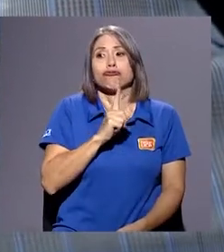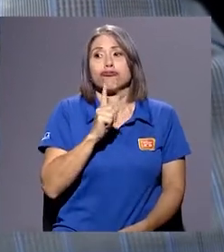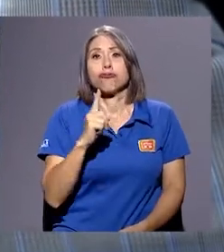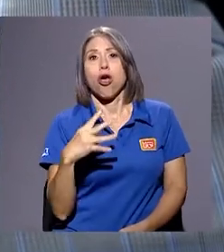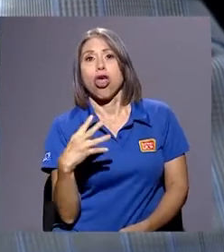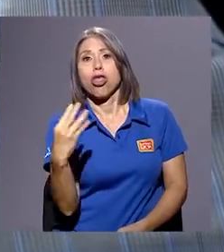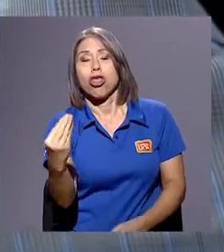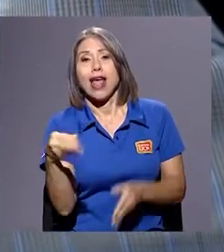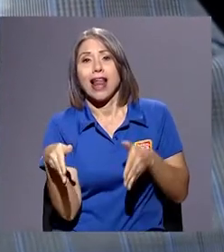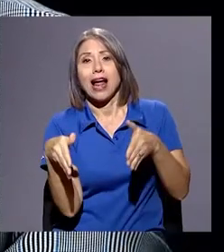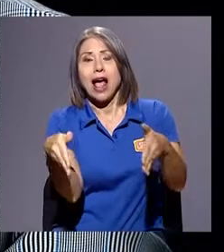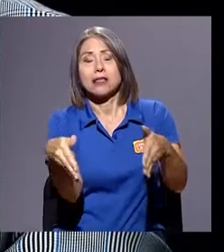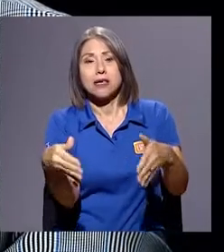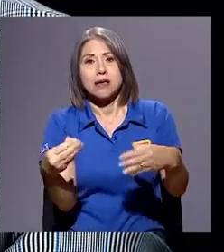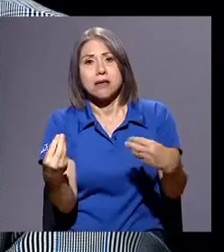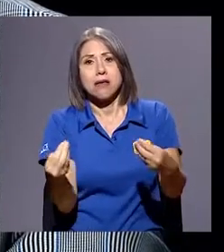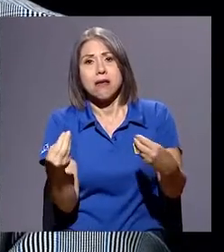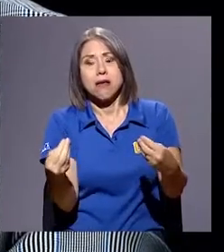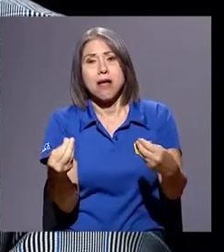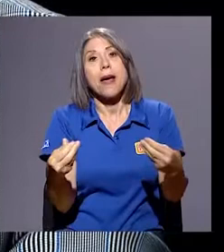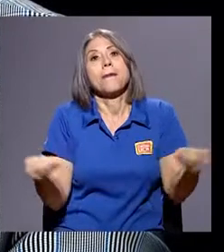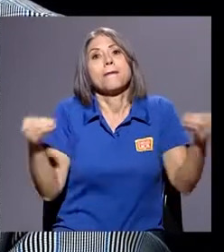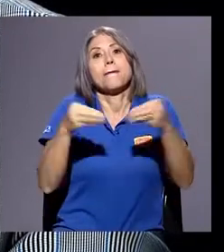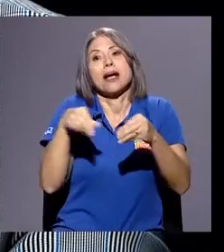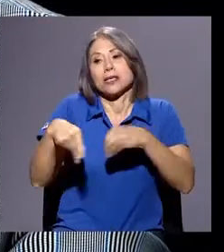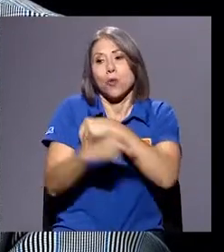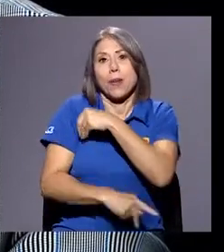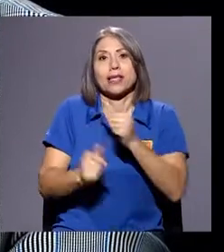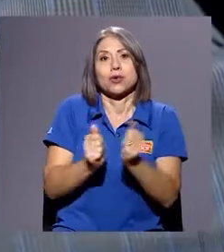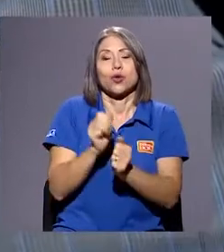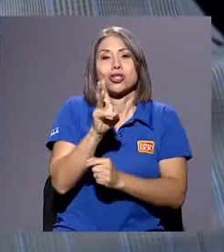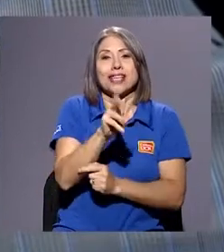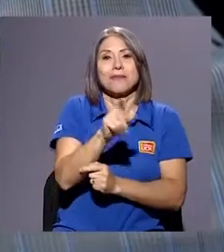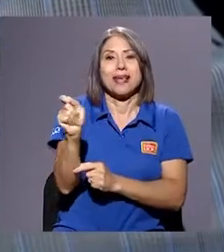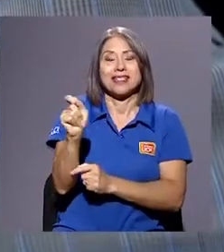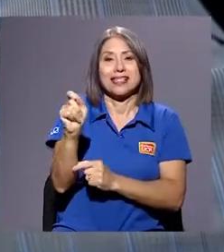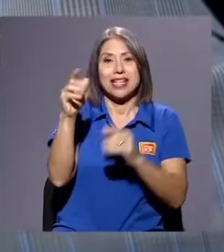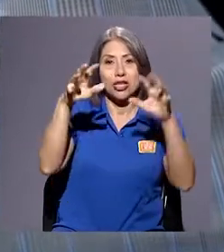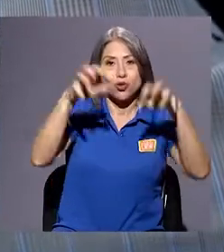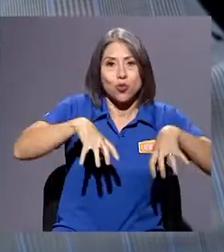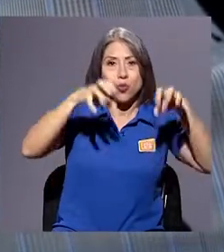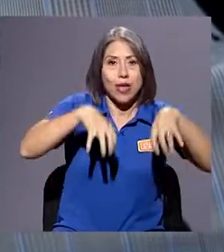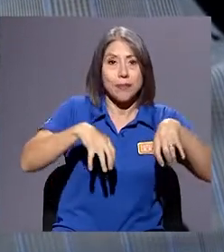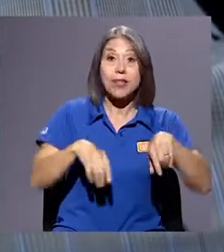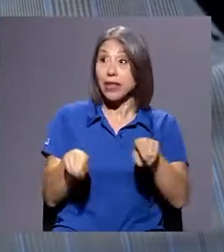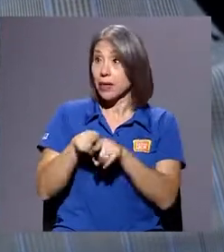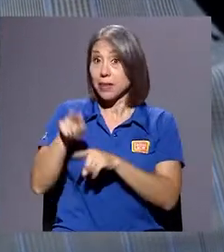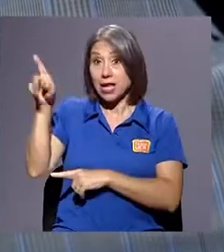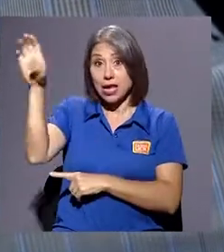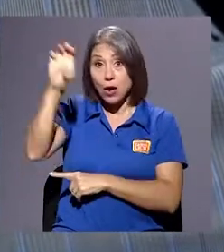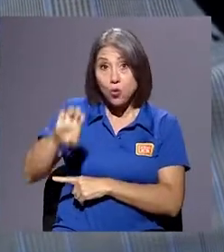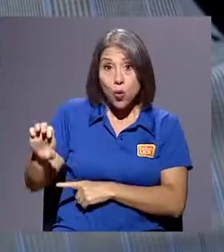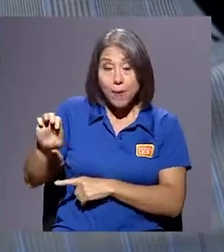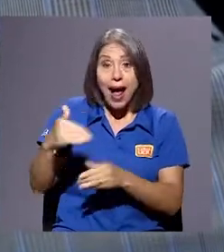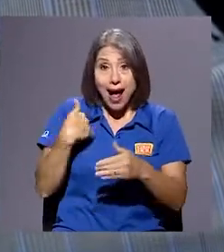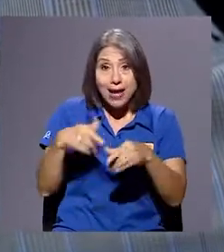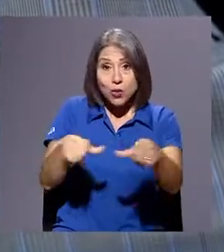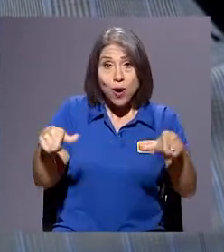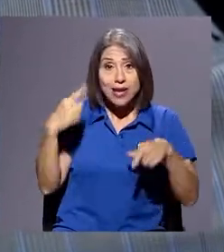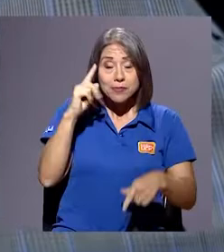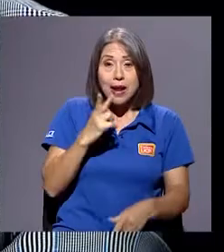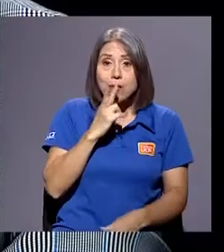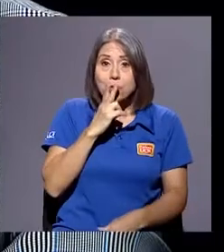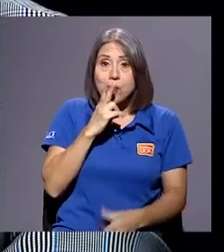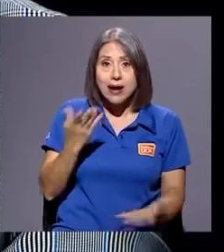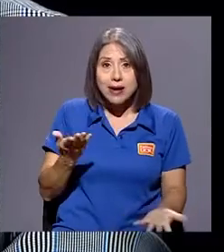absurdo, y más en un país con 6 meses de lluvia, ¿verdad? Y Europa claramente además se designa en lugares donde las personas lo pueden hacer. Y aquí no estábamos ni siquiera combatiendo,